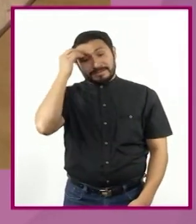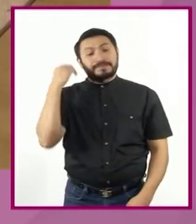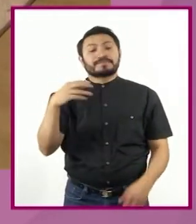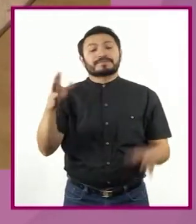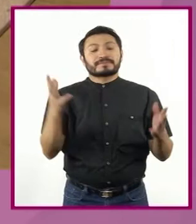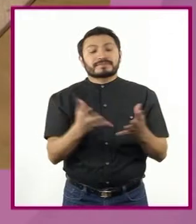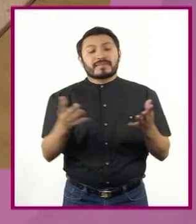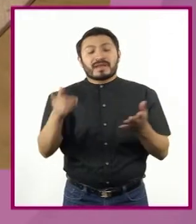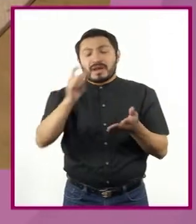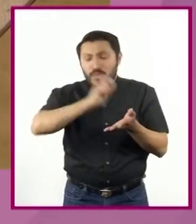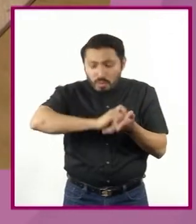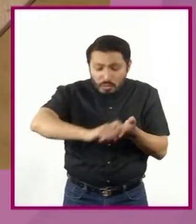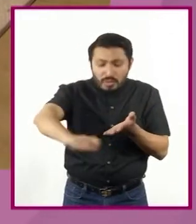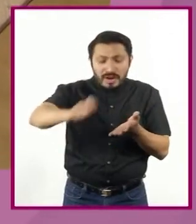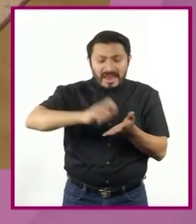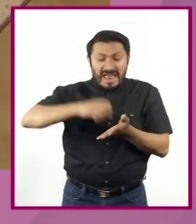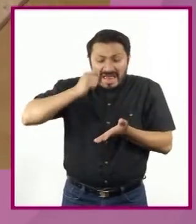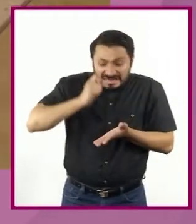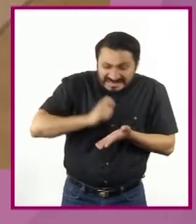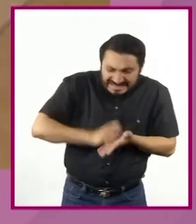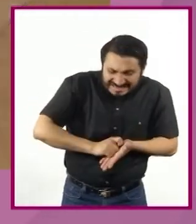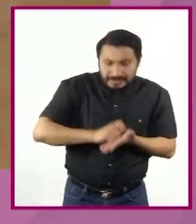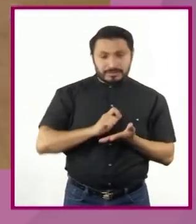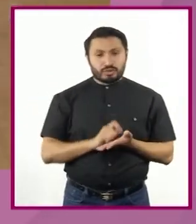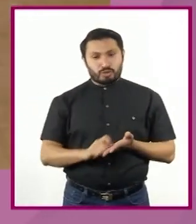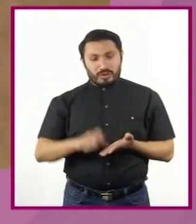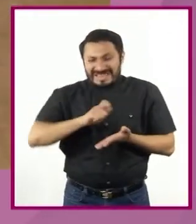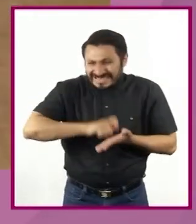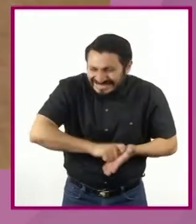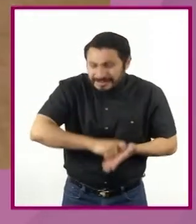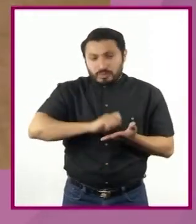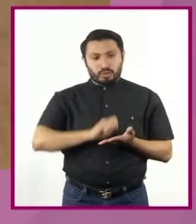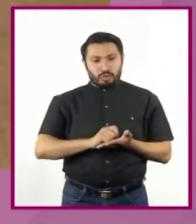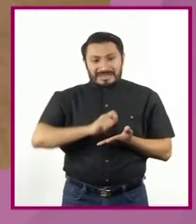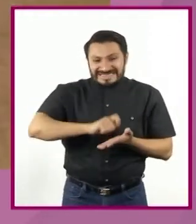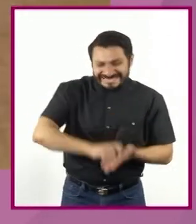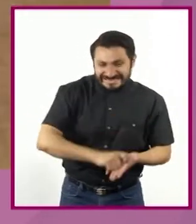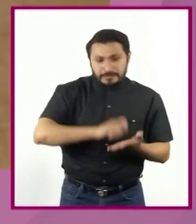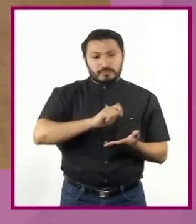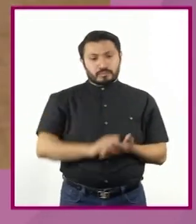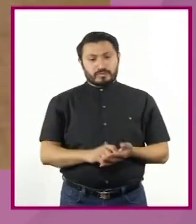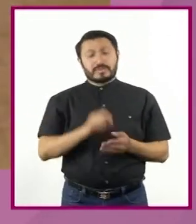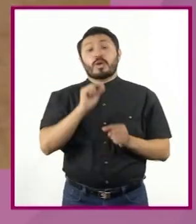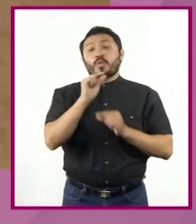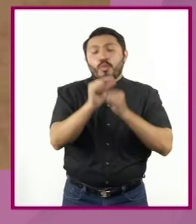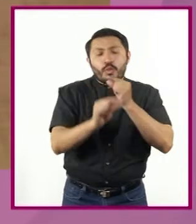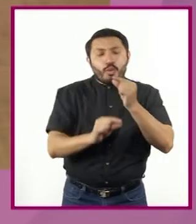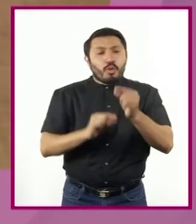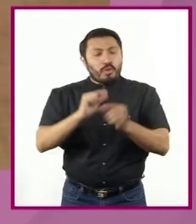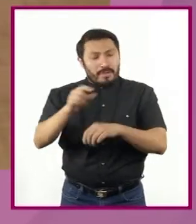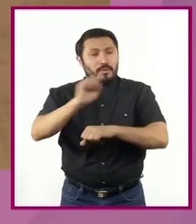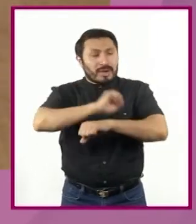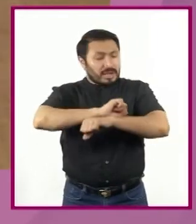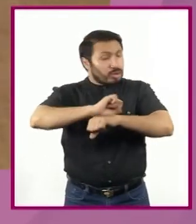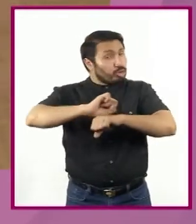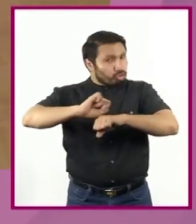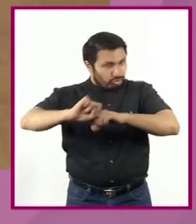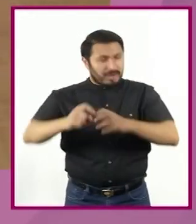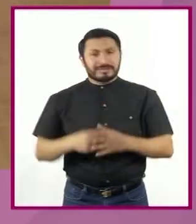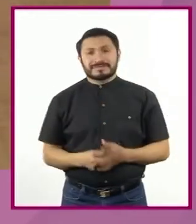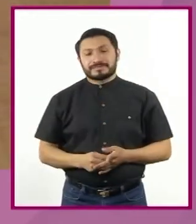líneas presionando más la punta contra el sustrato al inicio y soltando al final.